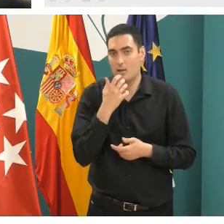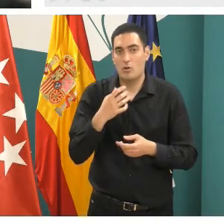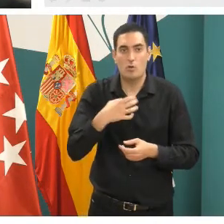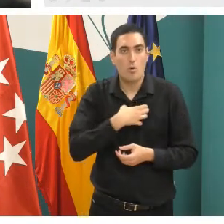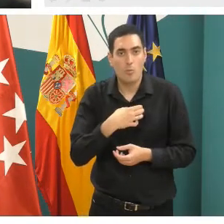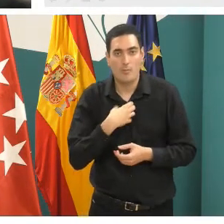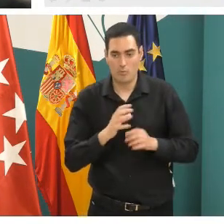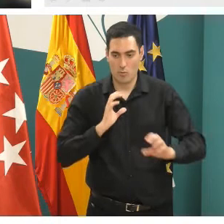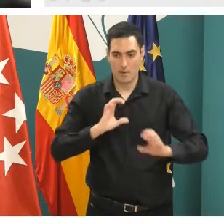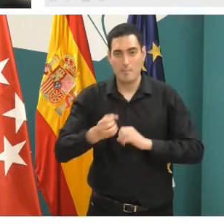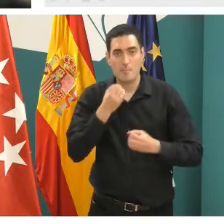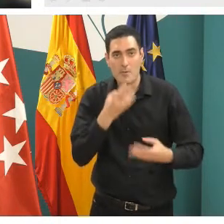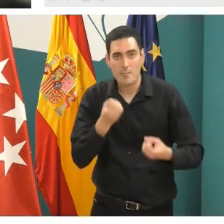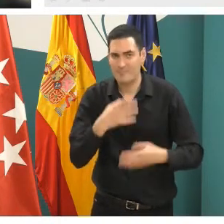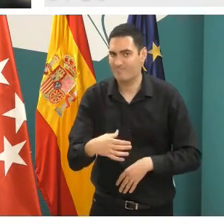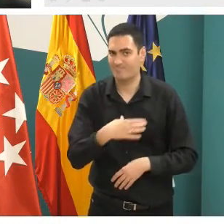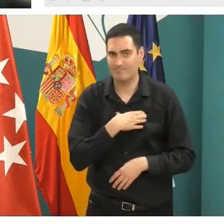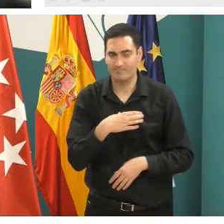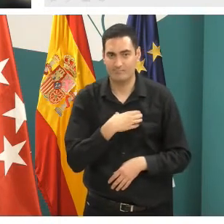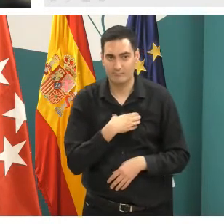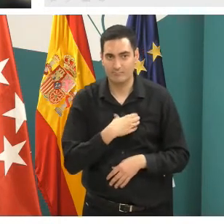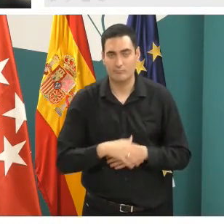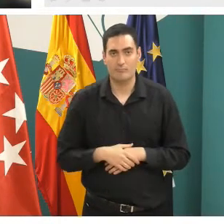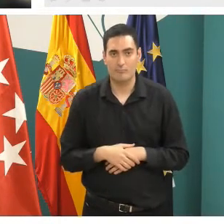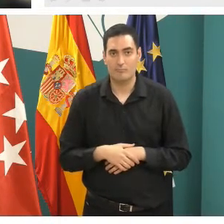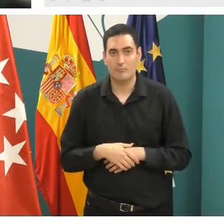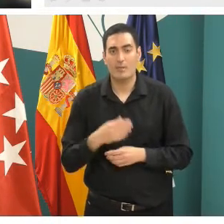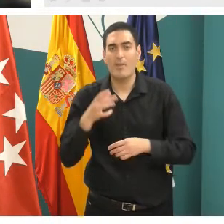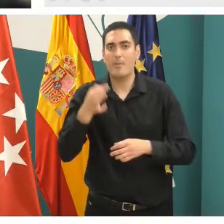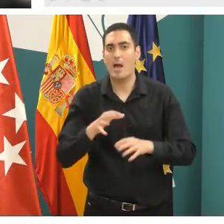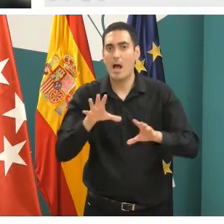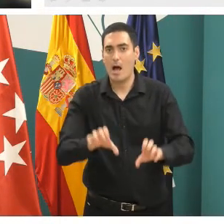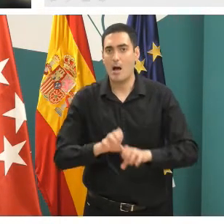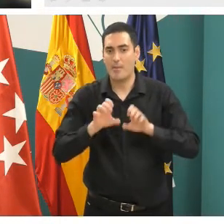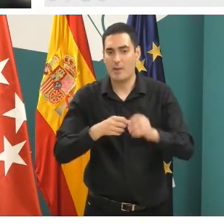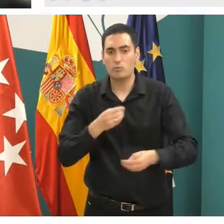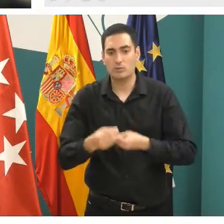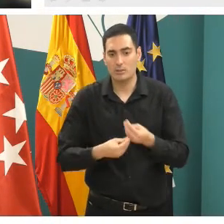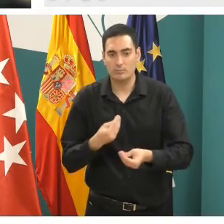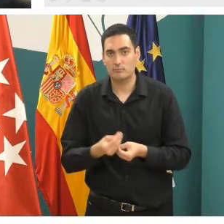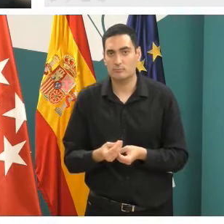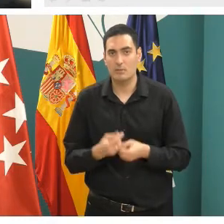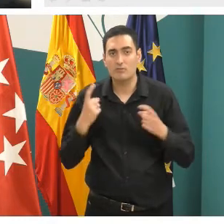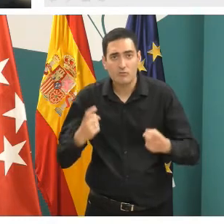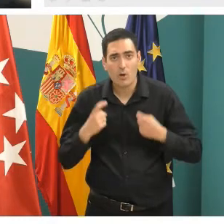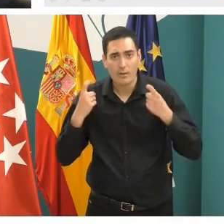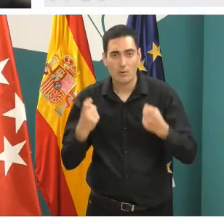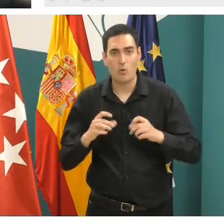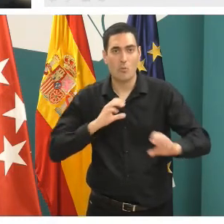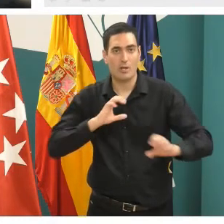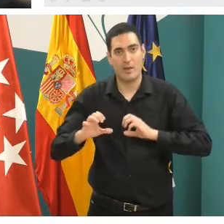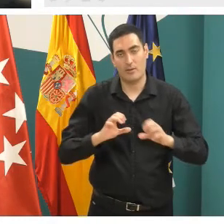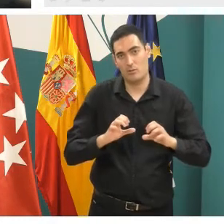pueden comunicarse bien, o las vulvares, donde tienen que aprender a usar con mucho esfuerzo medios de